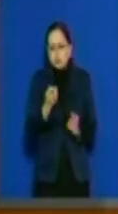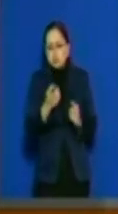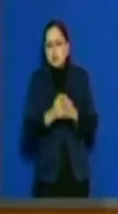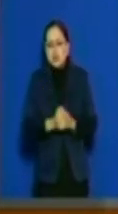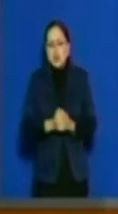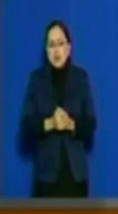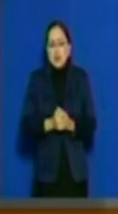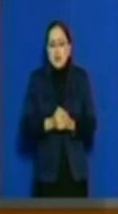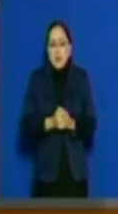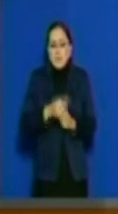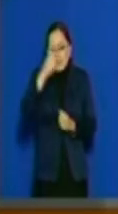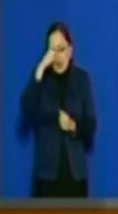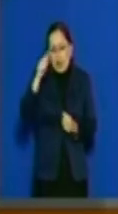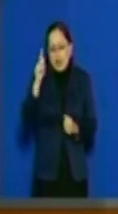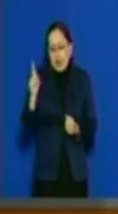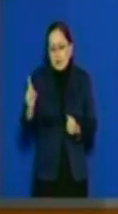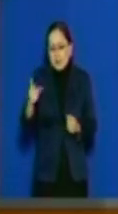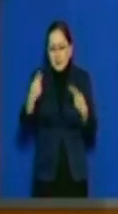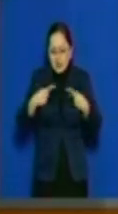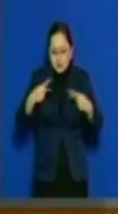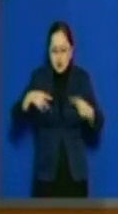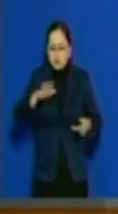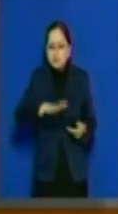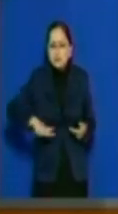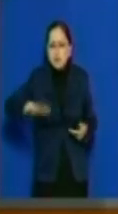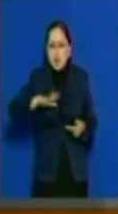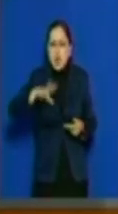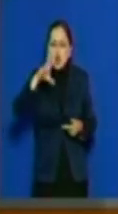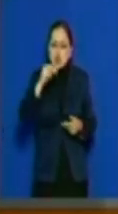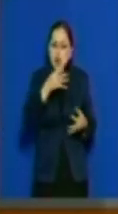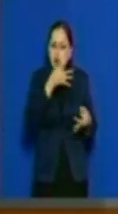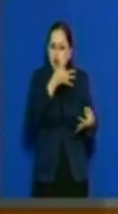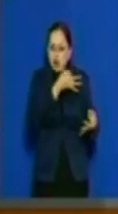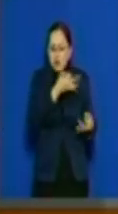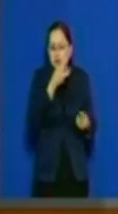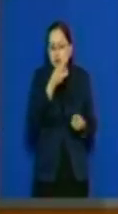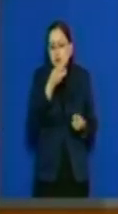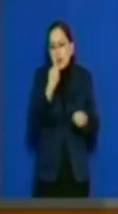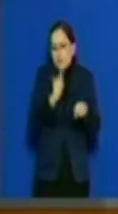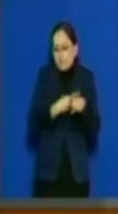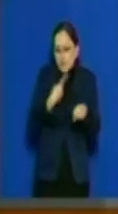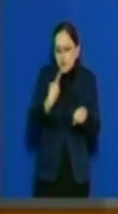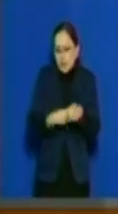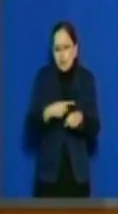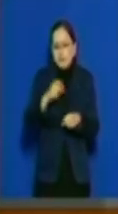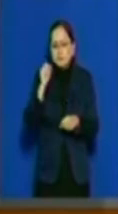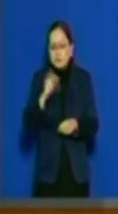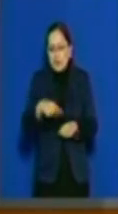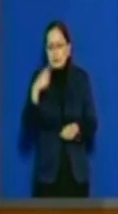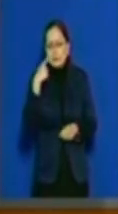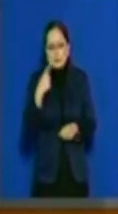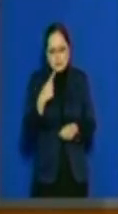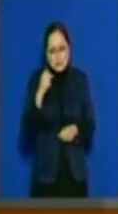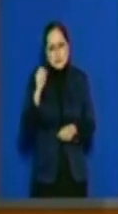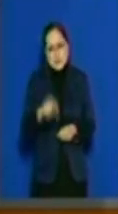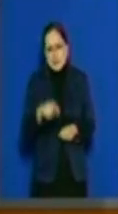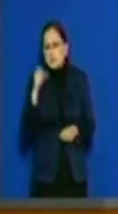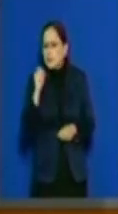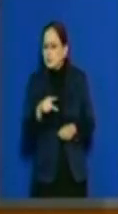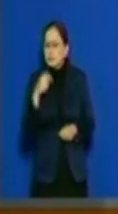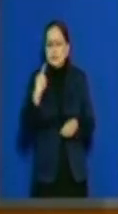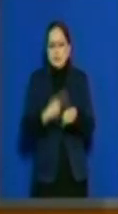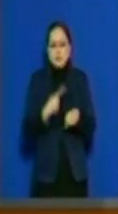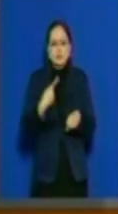la población no caiga en enfermedades constantes y en forma